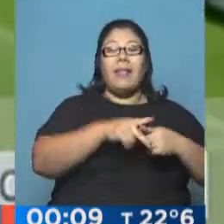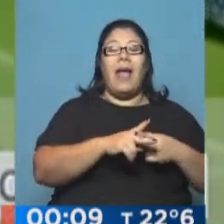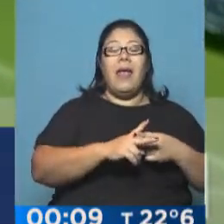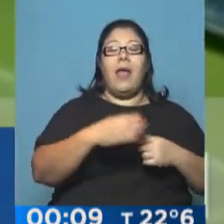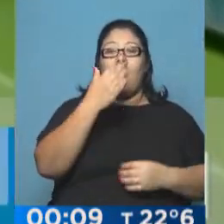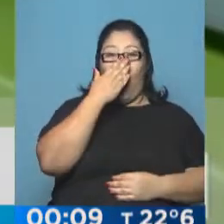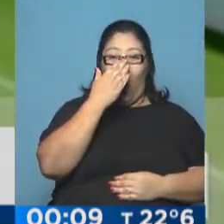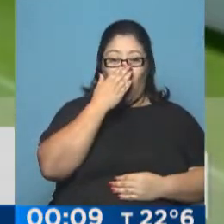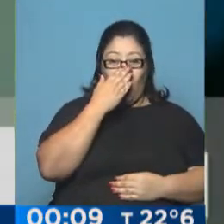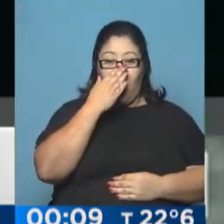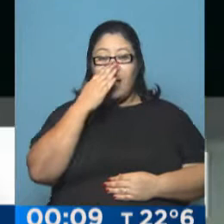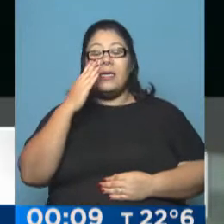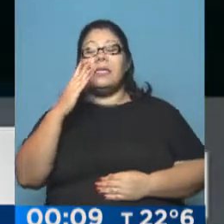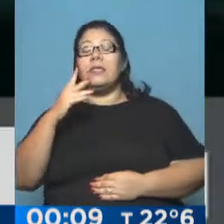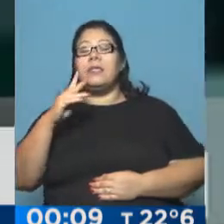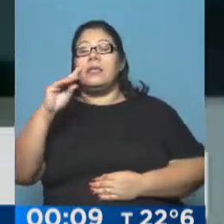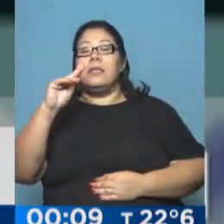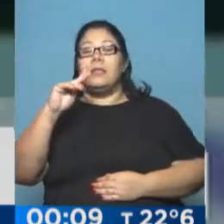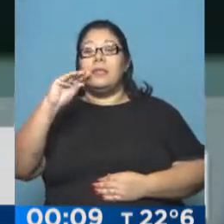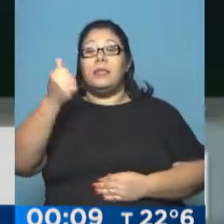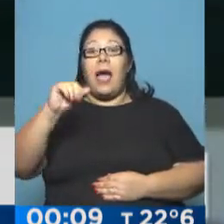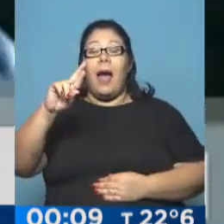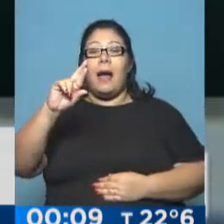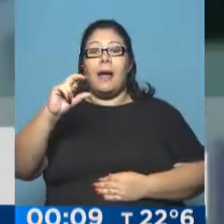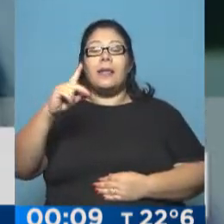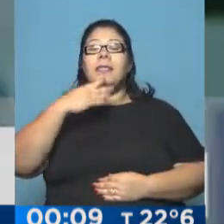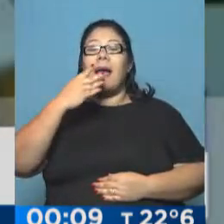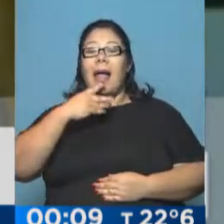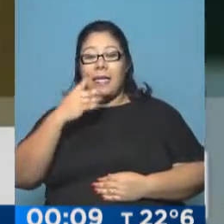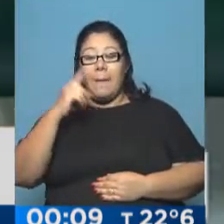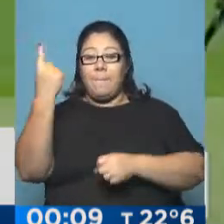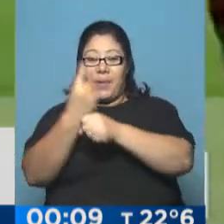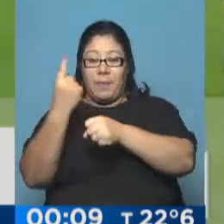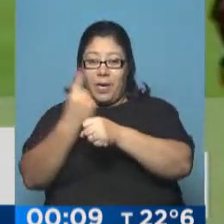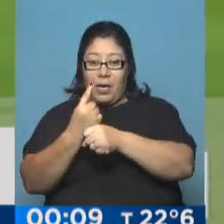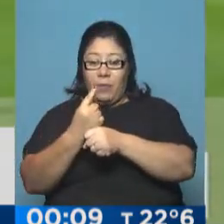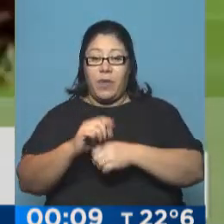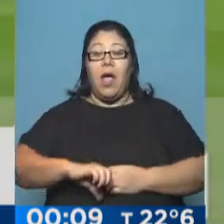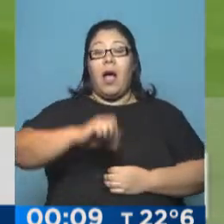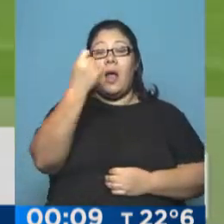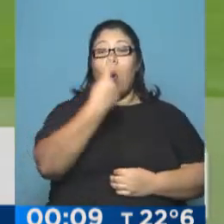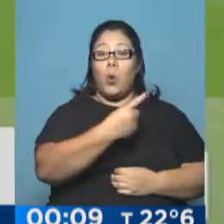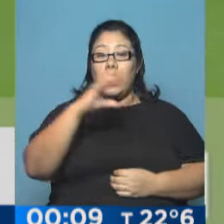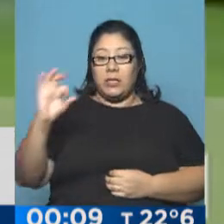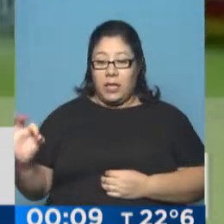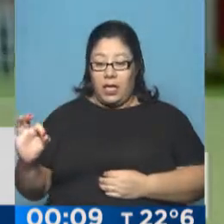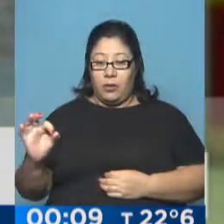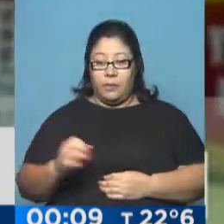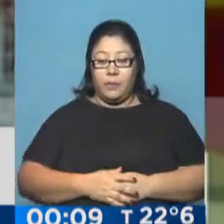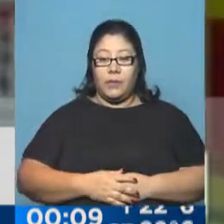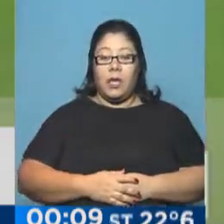Bueno, Chacarita primero. Funebrero le ganó 1-0 a Juventud Unida de Gualeguaychú con gol de Coniglio. Talleres